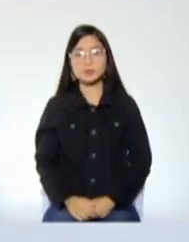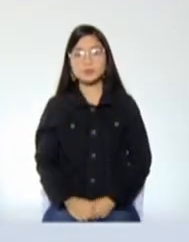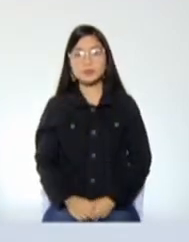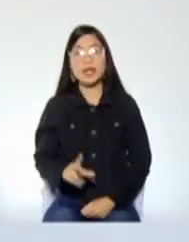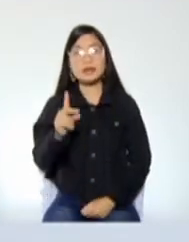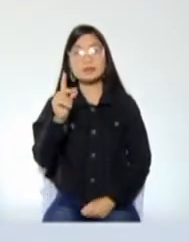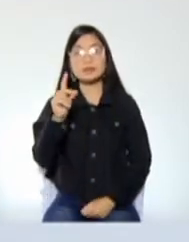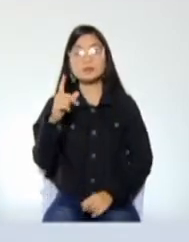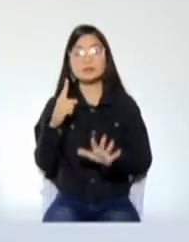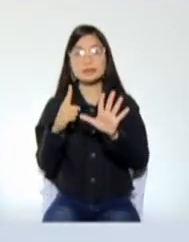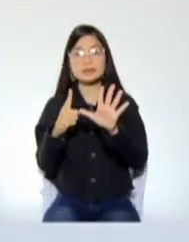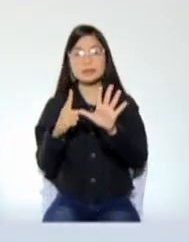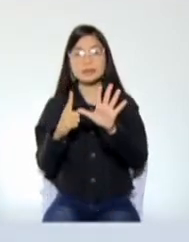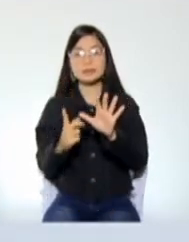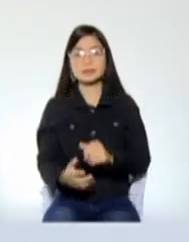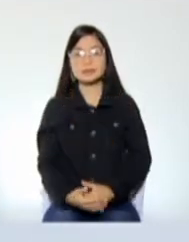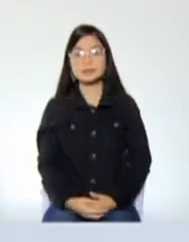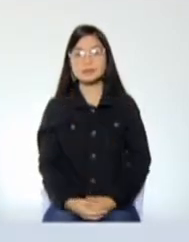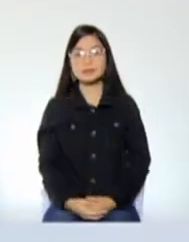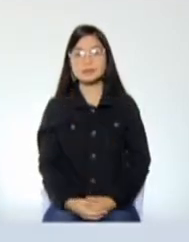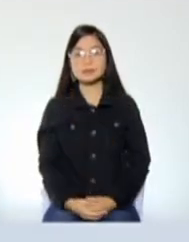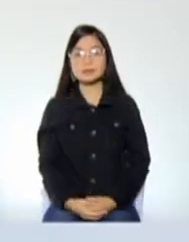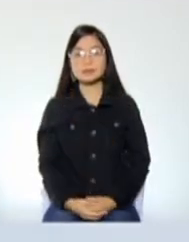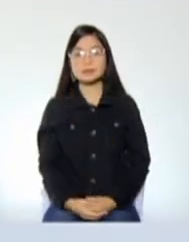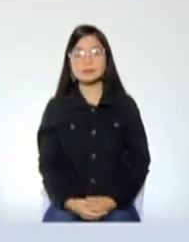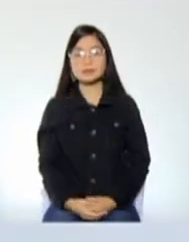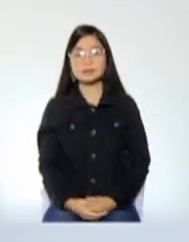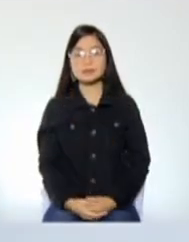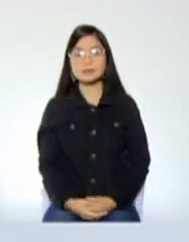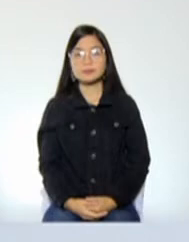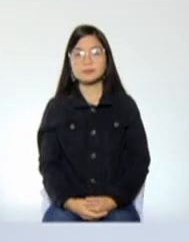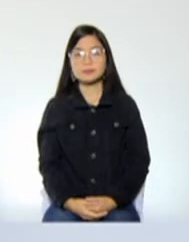entonces x a la 2 más 6